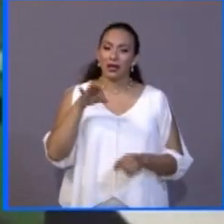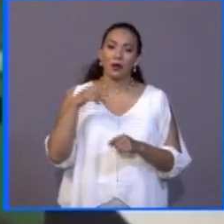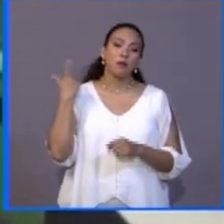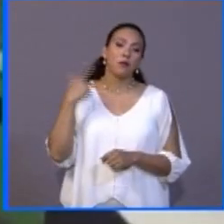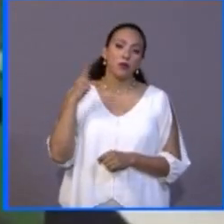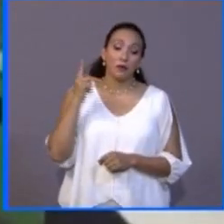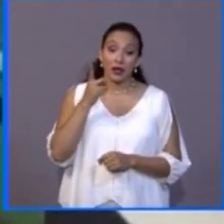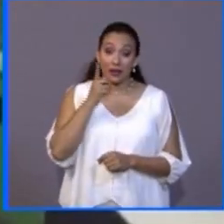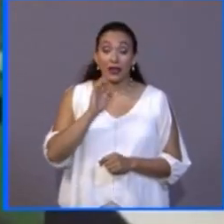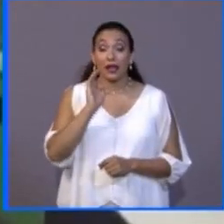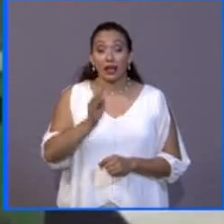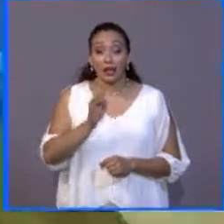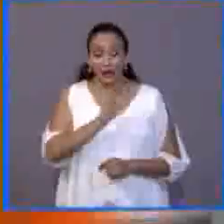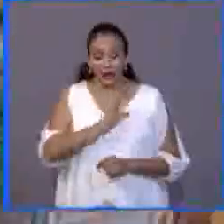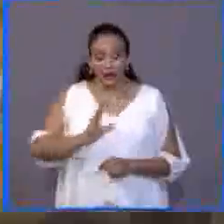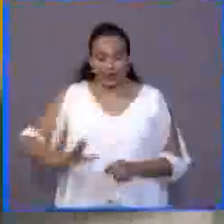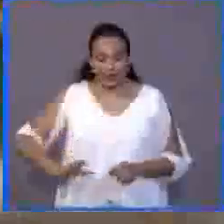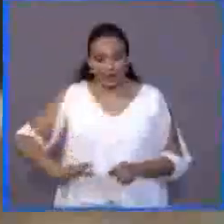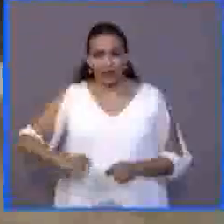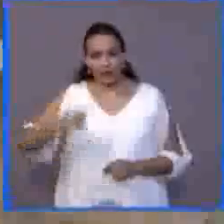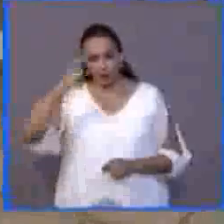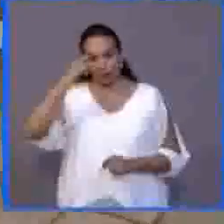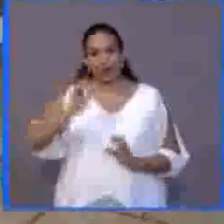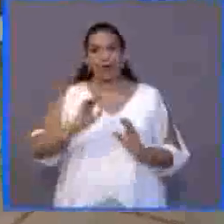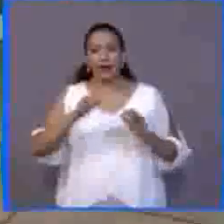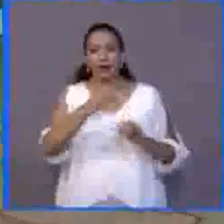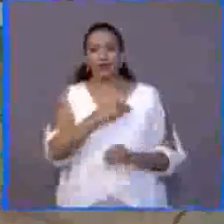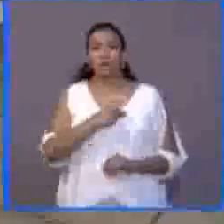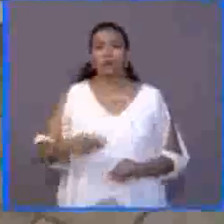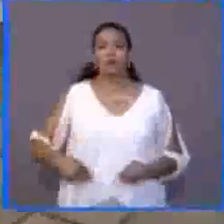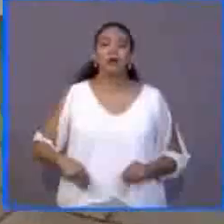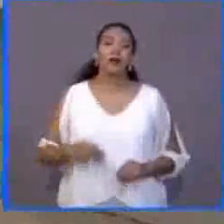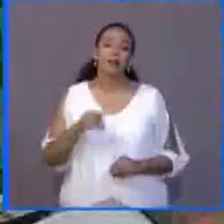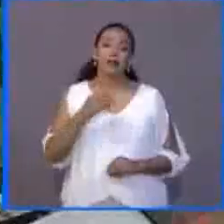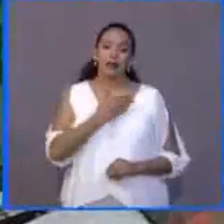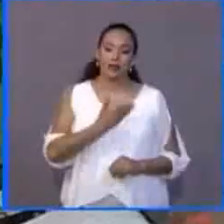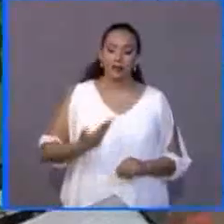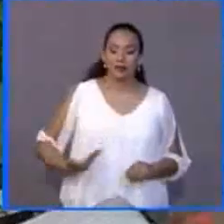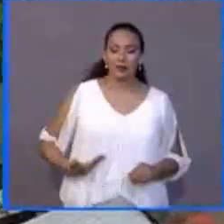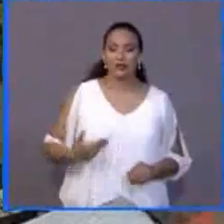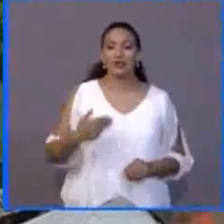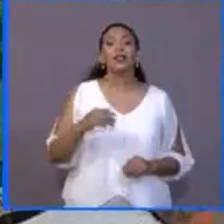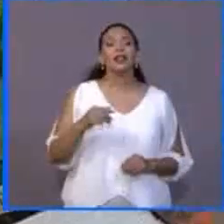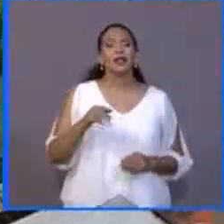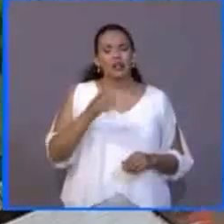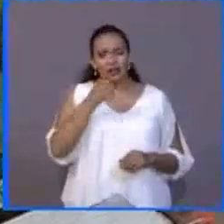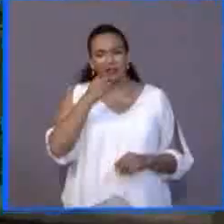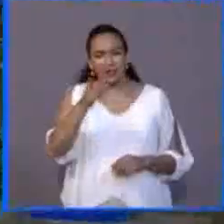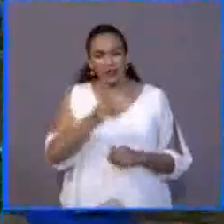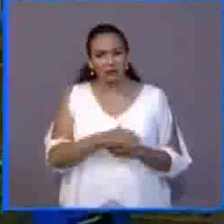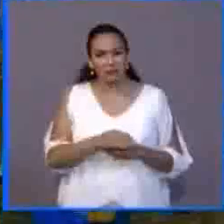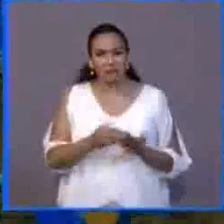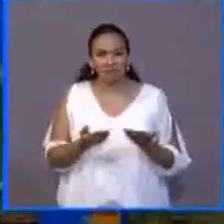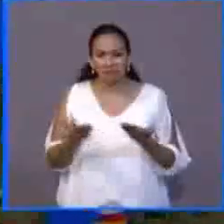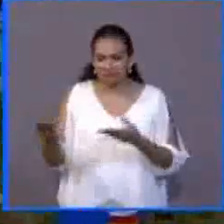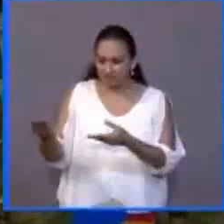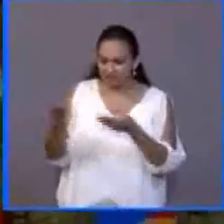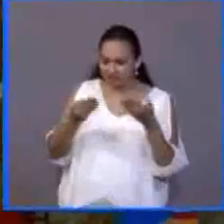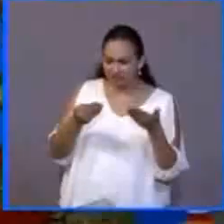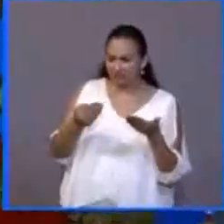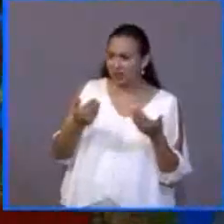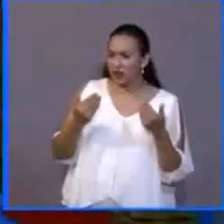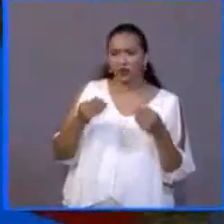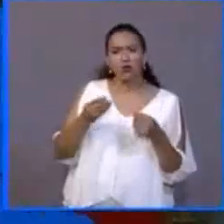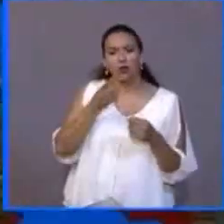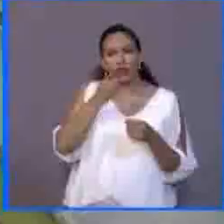aprobó el registro de la candidatura común a la presidencia municipal de Xiuhtetelco al considerar que no se acreditó la existencia de